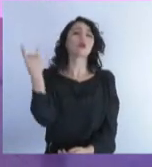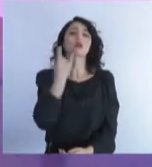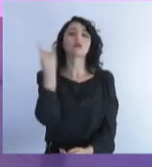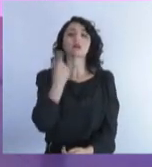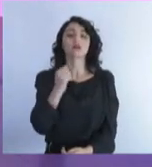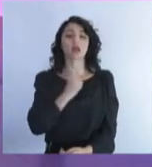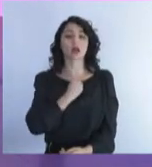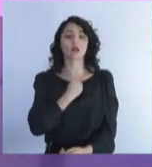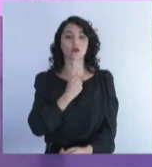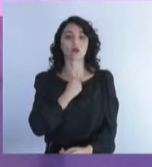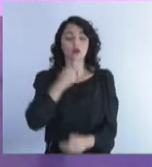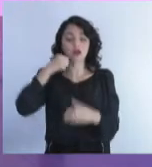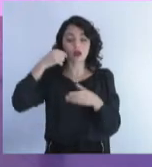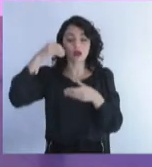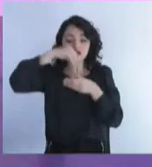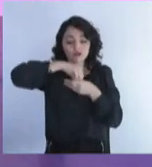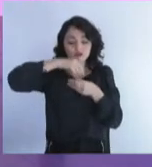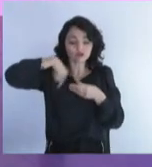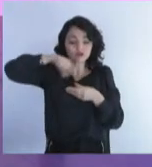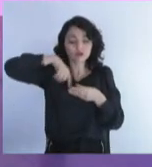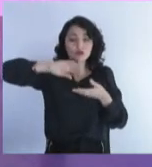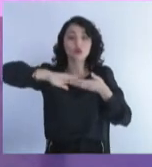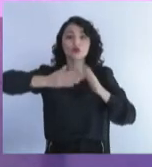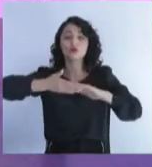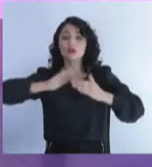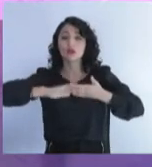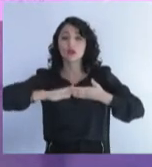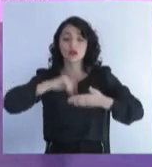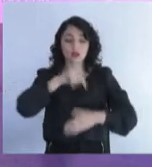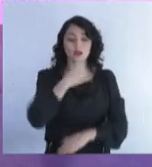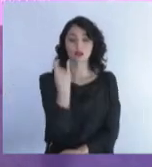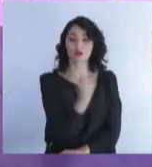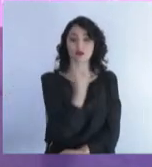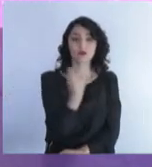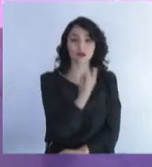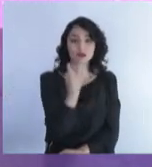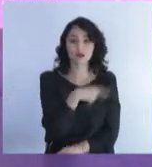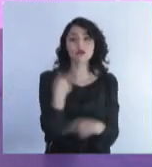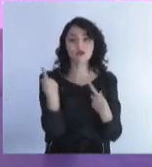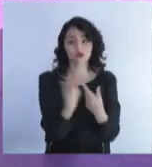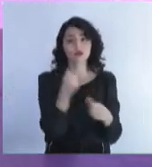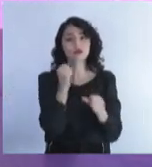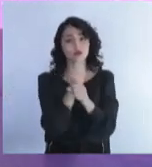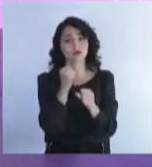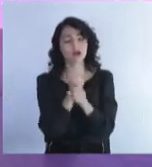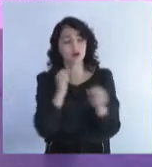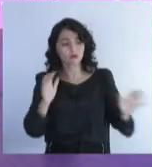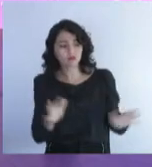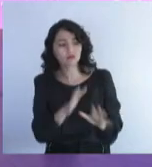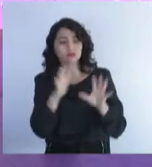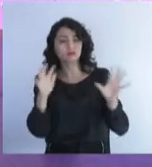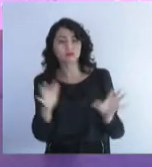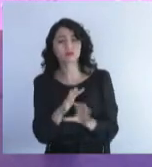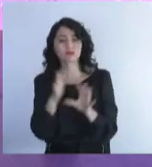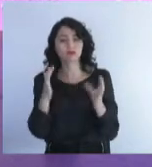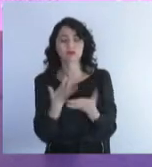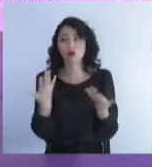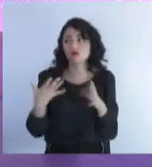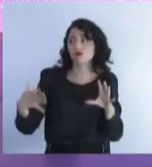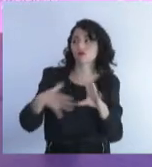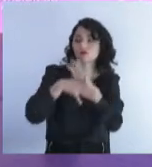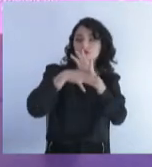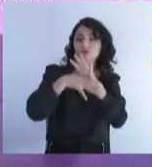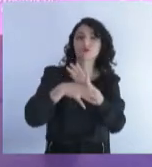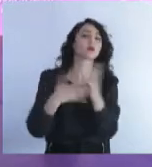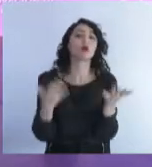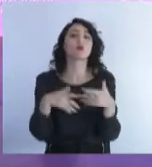al interior de nuestra comunidad universitaria, estamos trabajando de manera activa en un proyecto de reencuentro, bienestar y